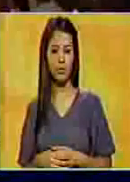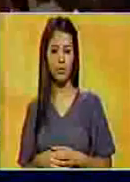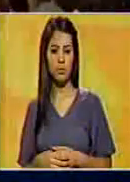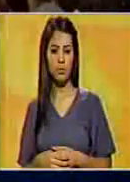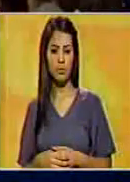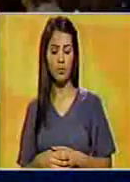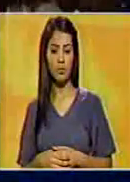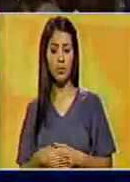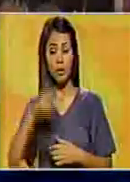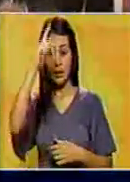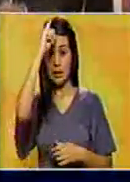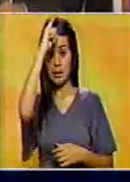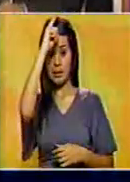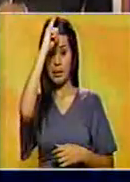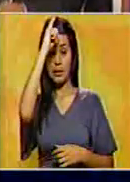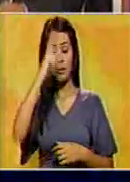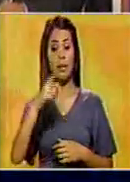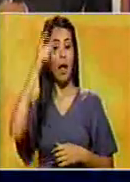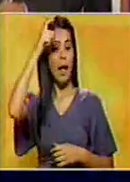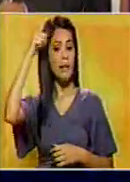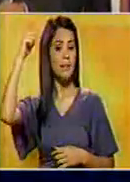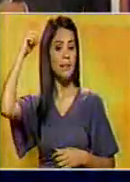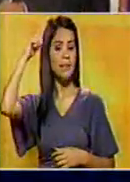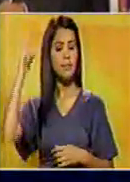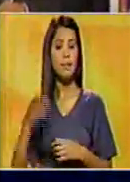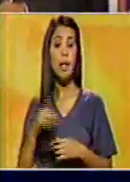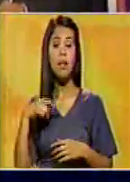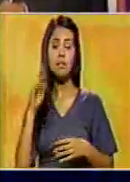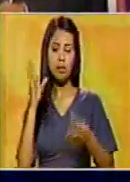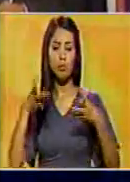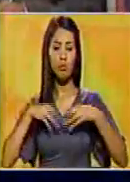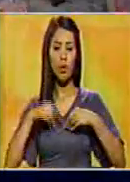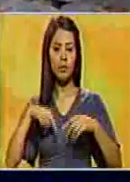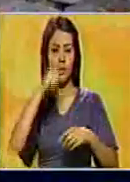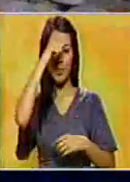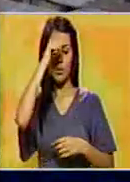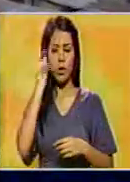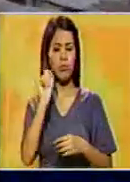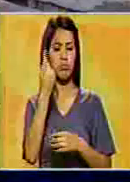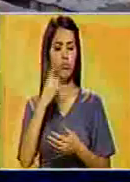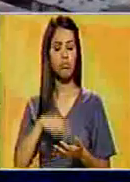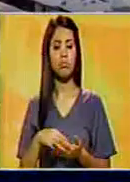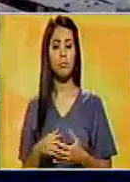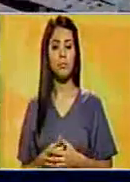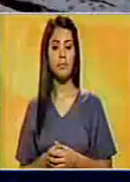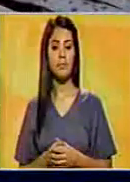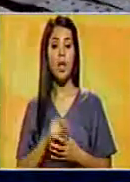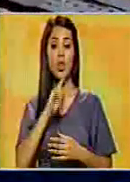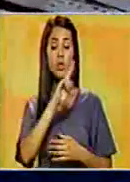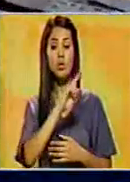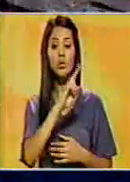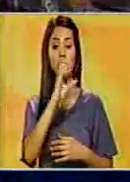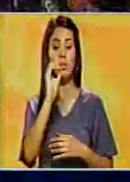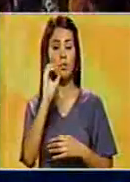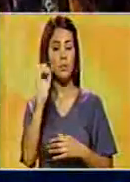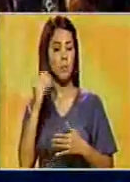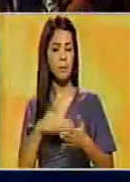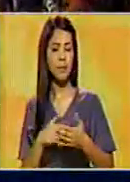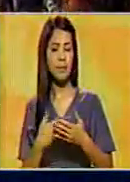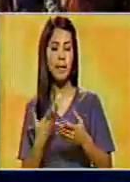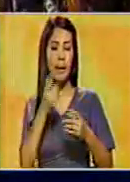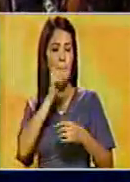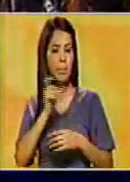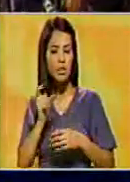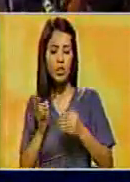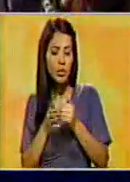En Alemania, la canciller Angela Merkel aceptó este domingo por primera vez establecer un objetivo anual de 200.000 refugiados en el país. Sin embargo,